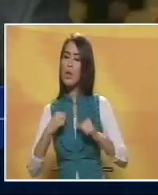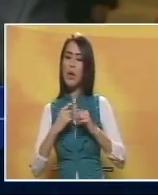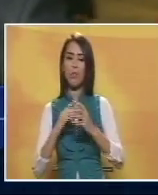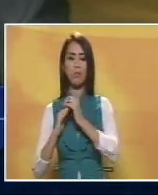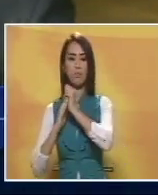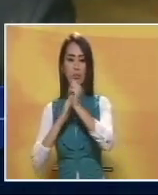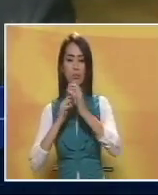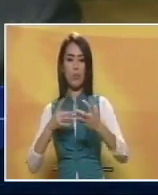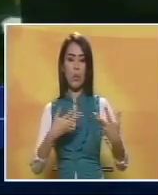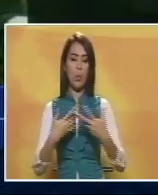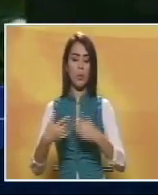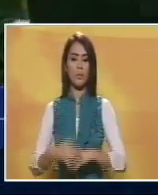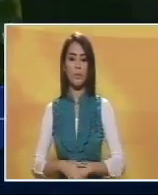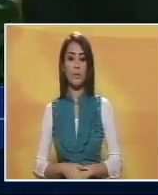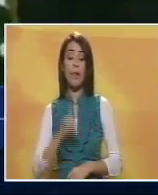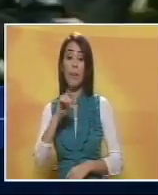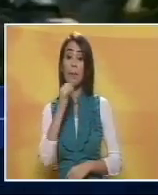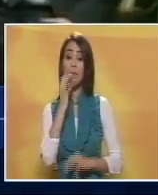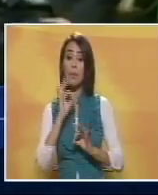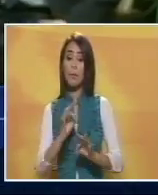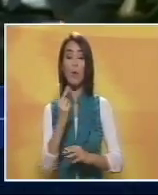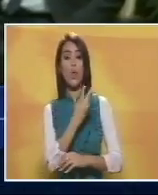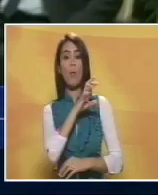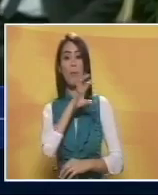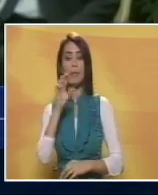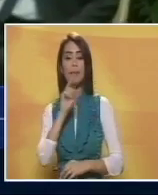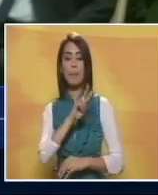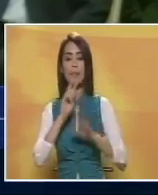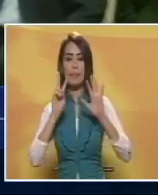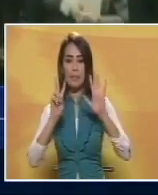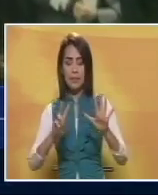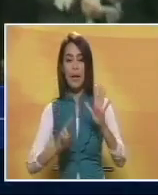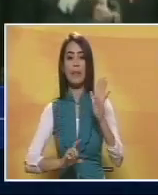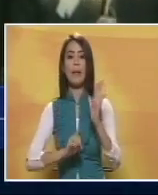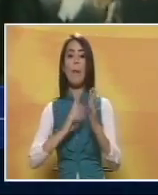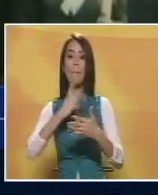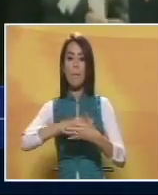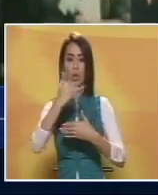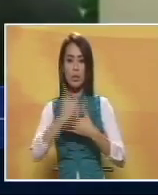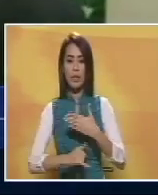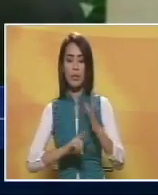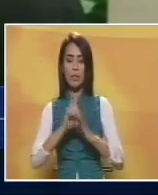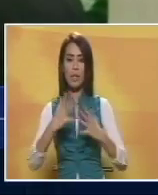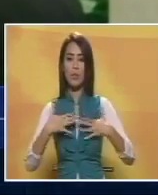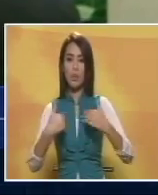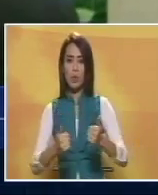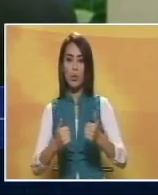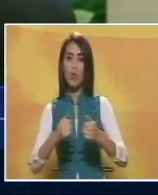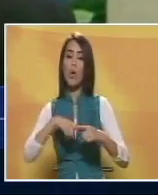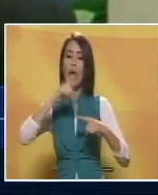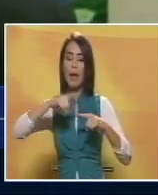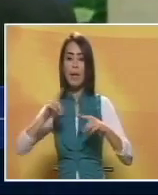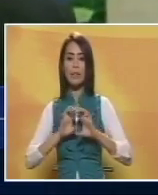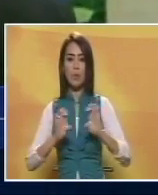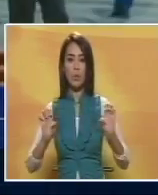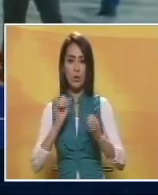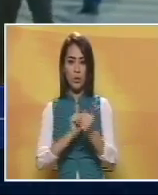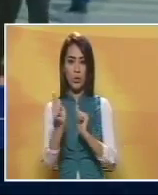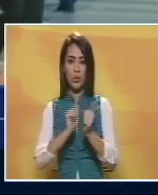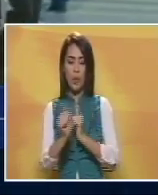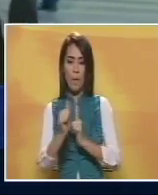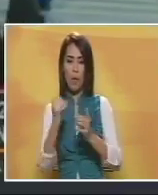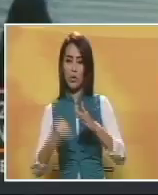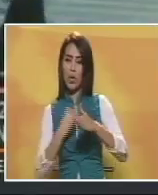batalla. Asimismo, aseguró que ambos países tienen 27 proyectos en desarrollo en las áreas de salud, soporte eléctrico, educación, deporte